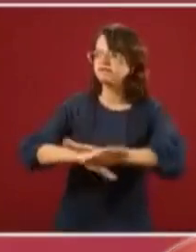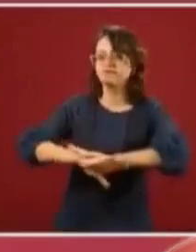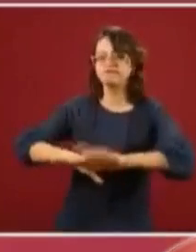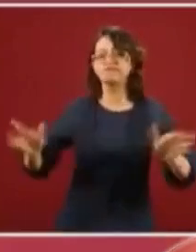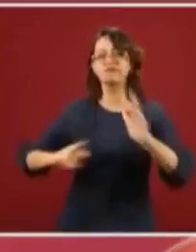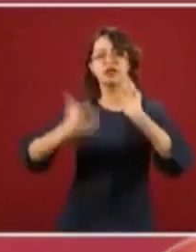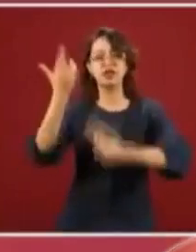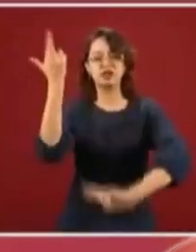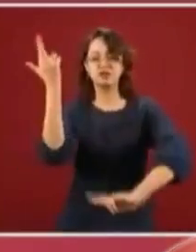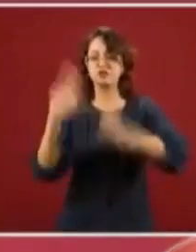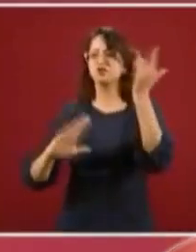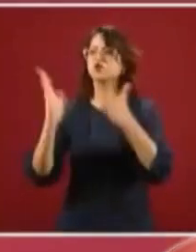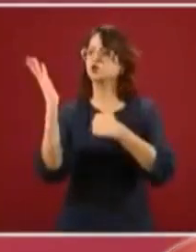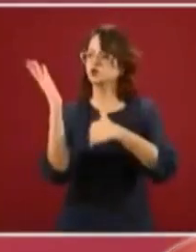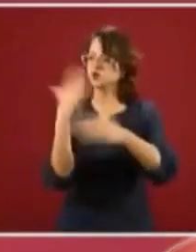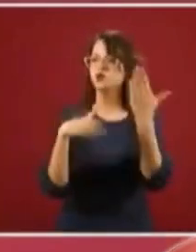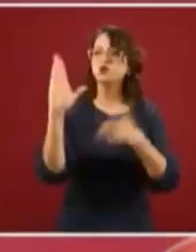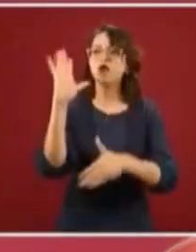la democracia